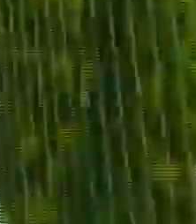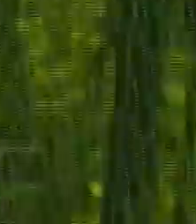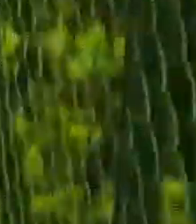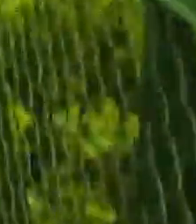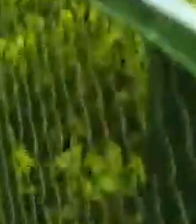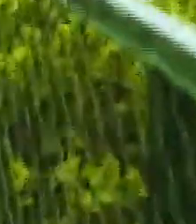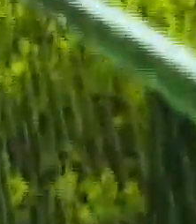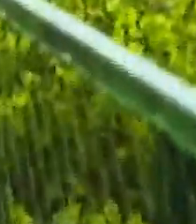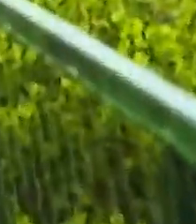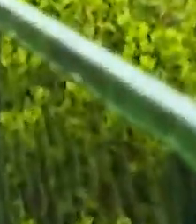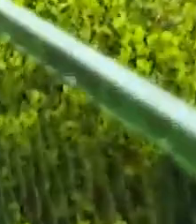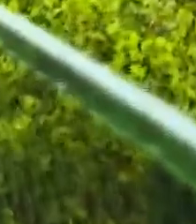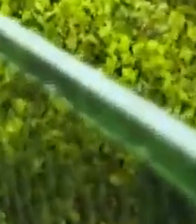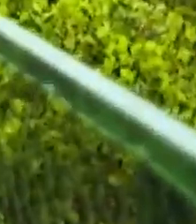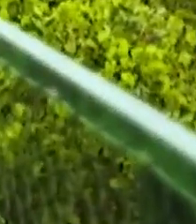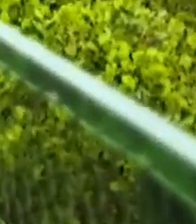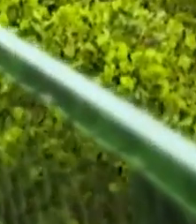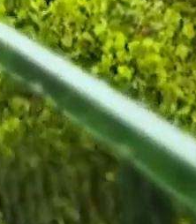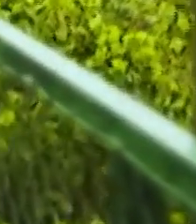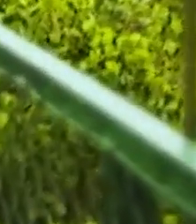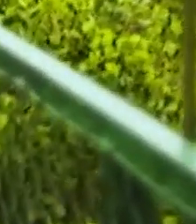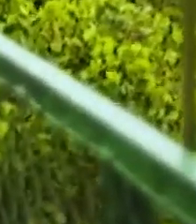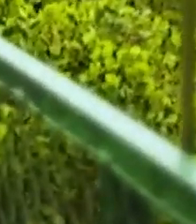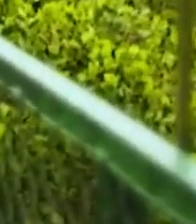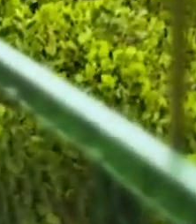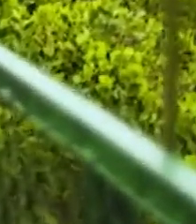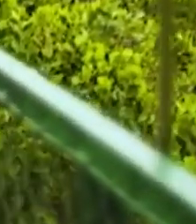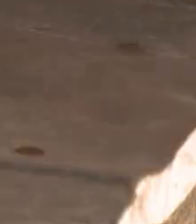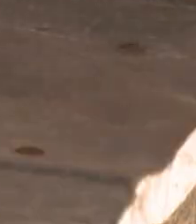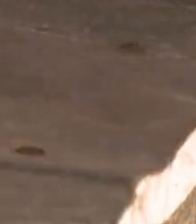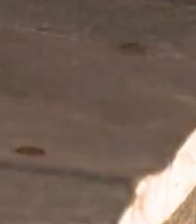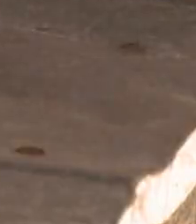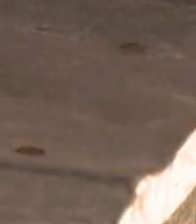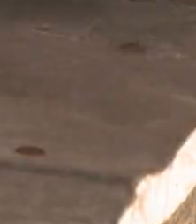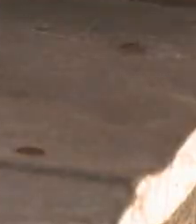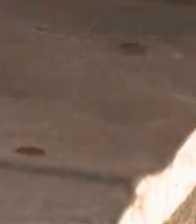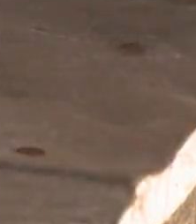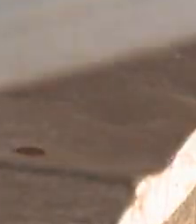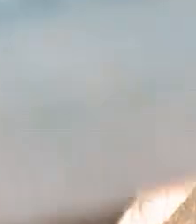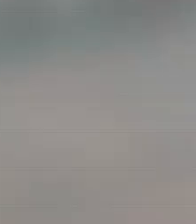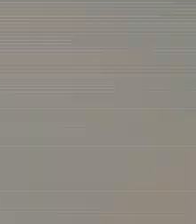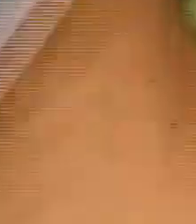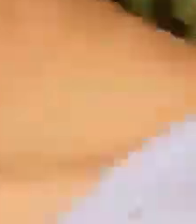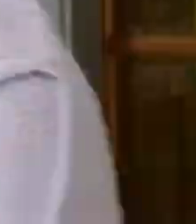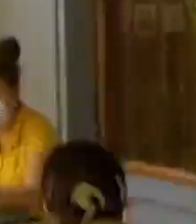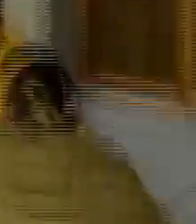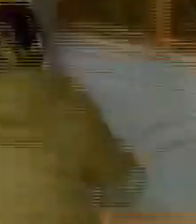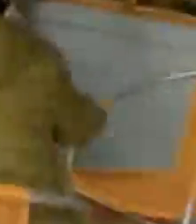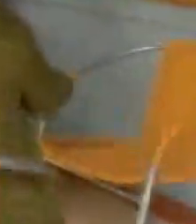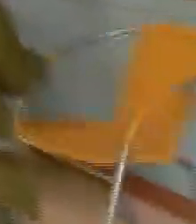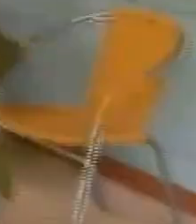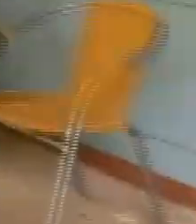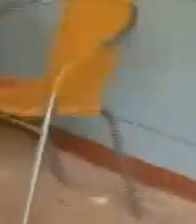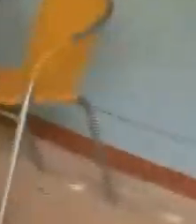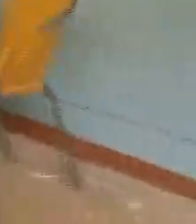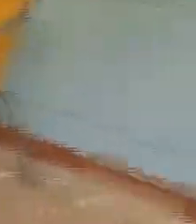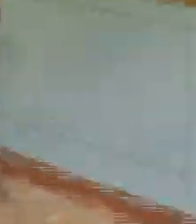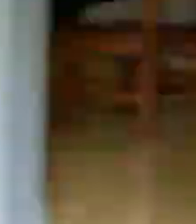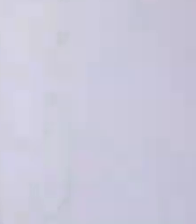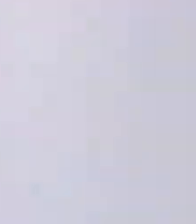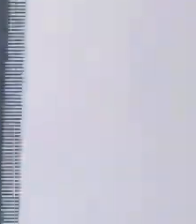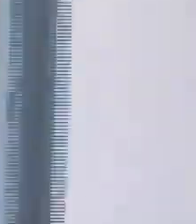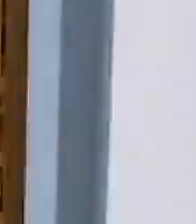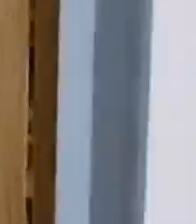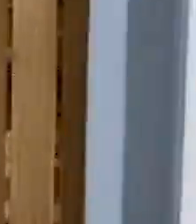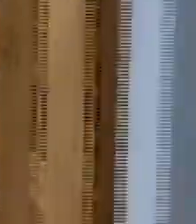Monteverde se ha convertido en mi comunidad y entre todos nos cuidamos. Al entrar a mi negocio hay que usar mascarilla, lavarse las